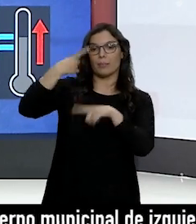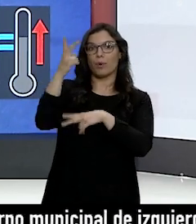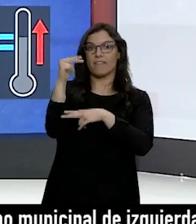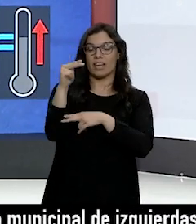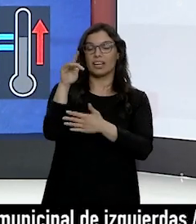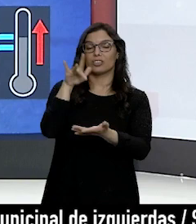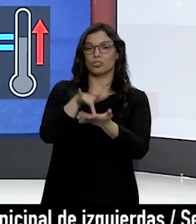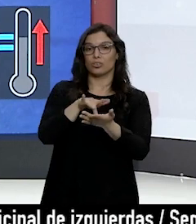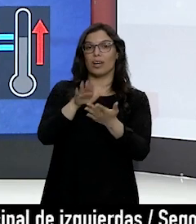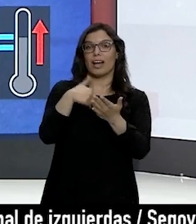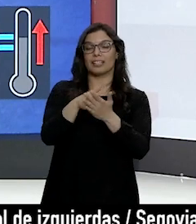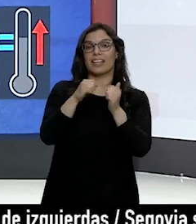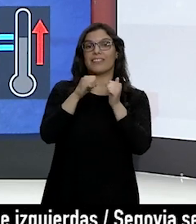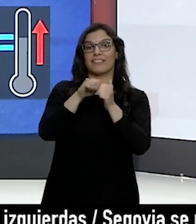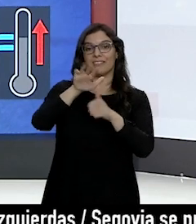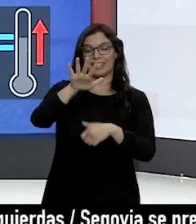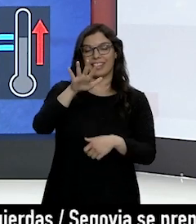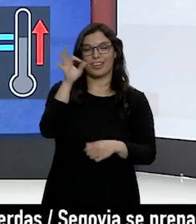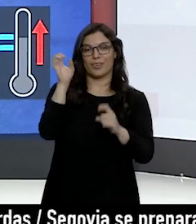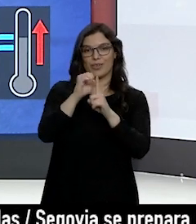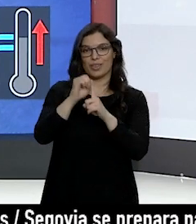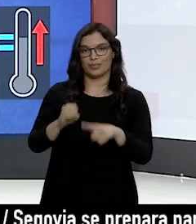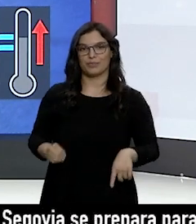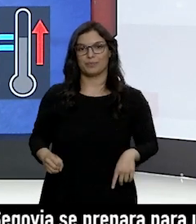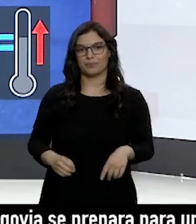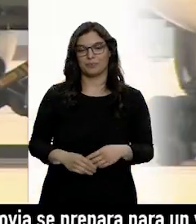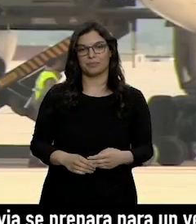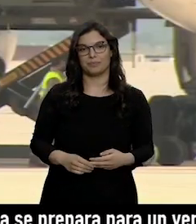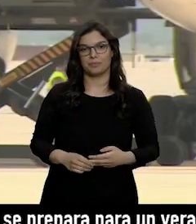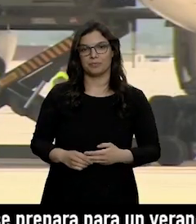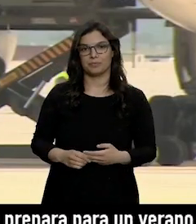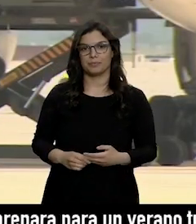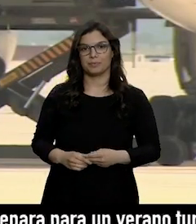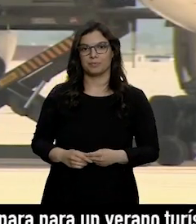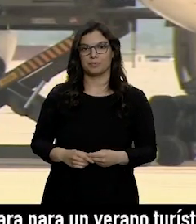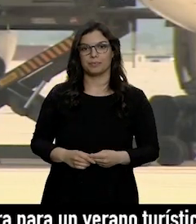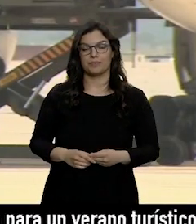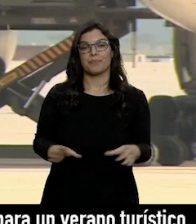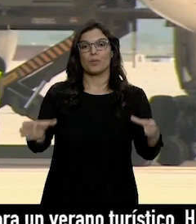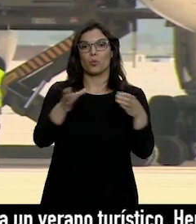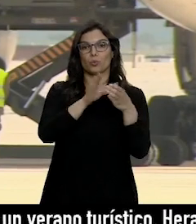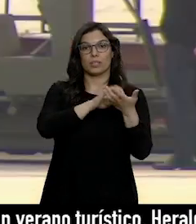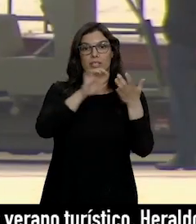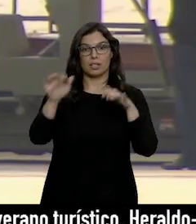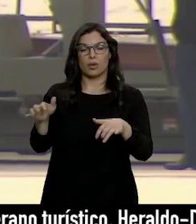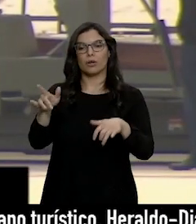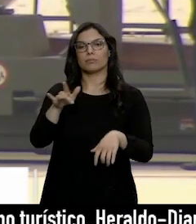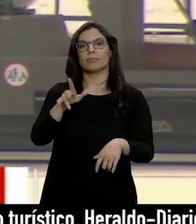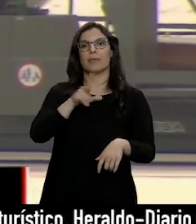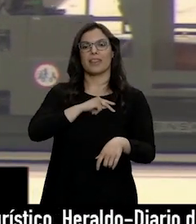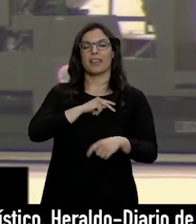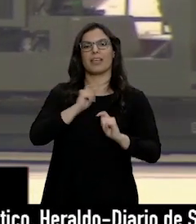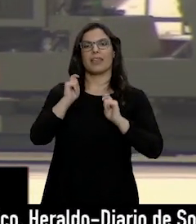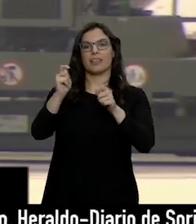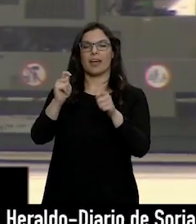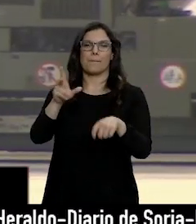alcanzaremos incluso los 25 grados. La Junta de Castilla y León ha concedido la medalla